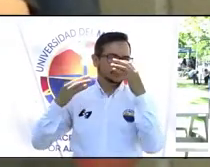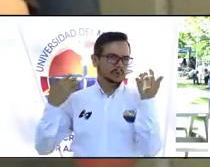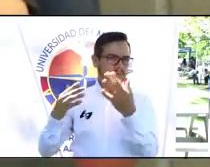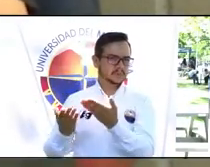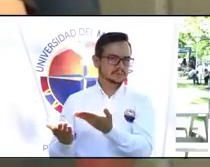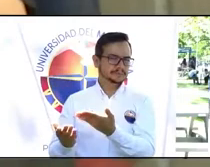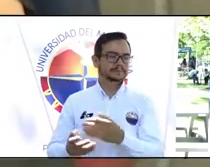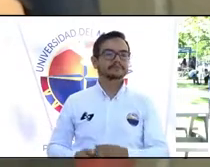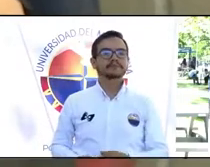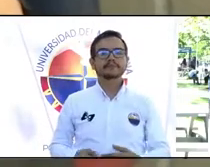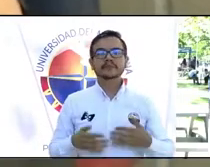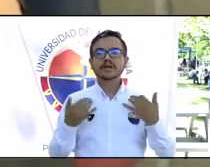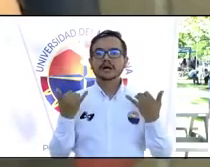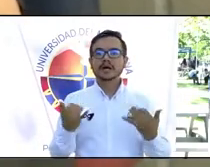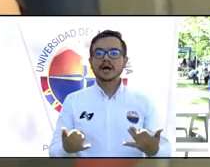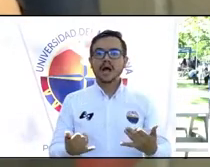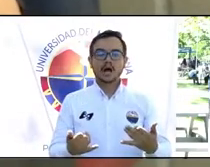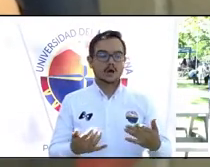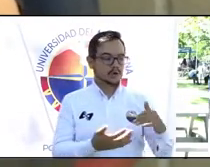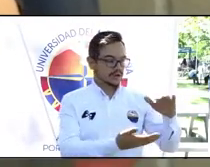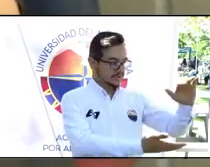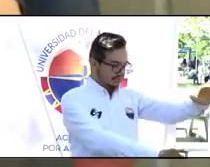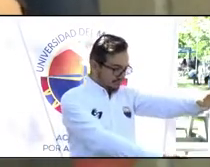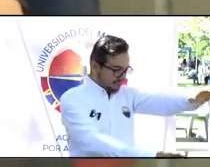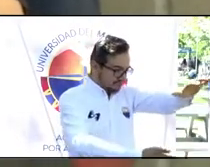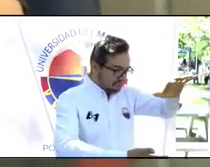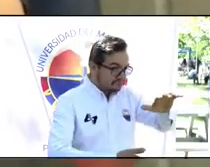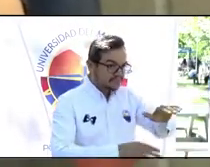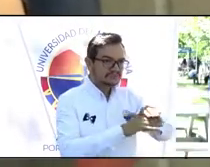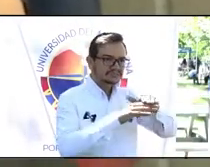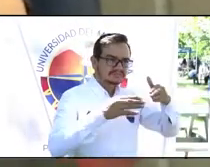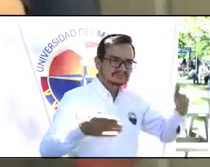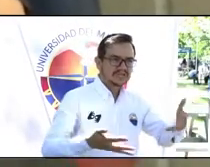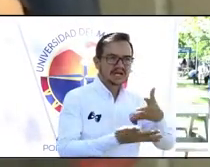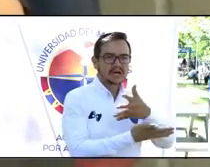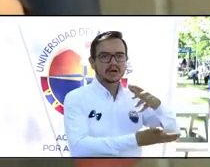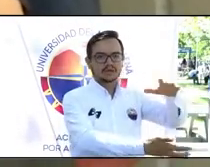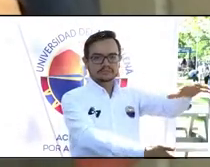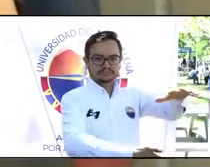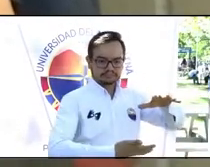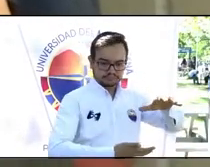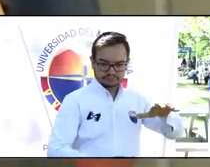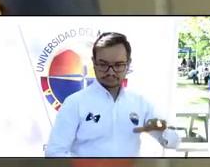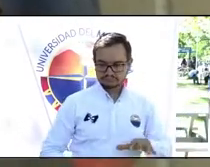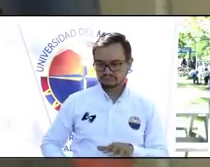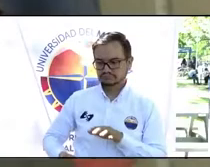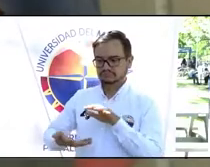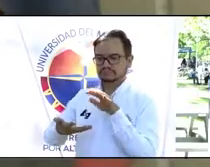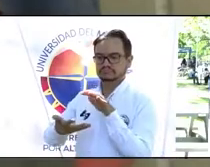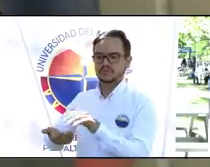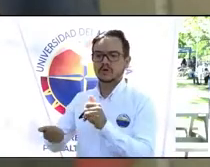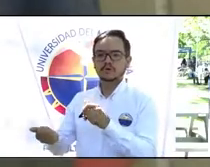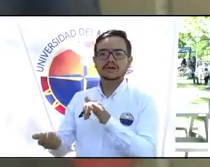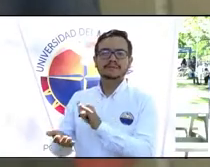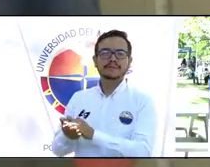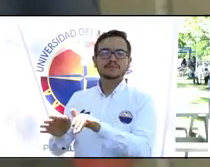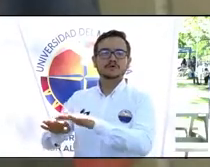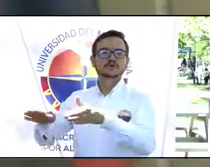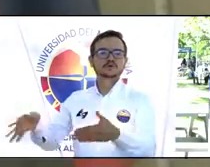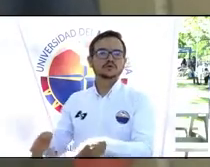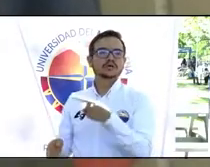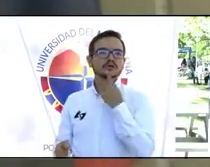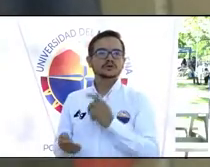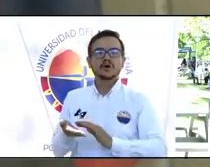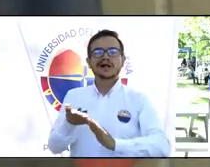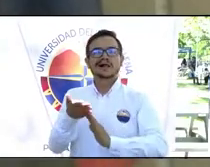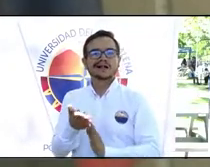oportunidad hemos recibido equipos e inmobiliarios para el área de la central de esterilización, donde nosotras las